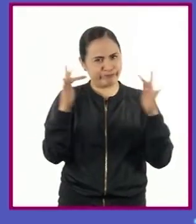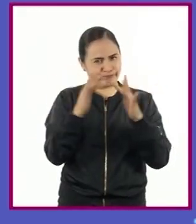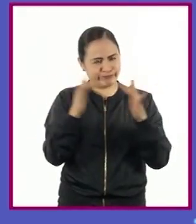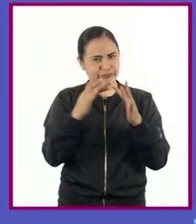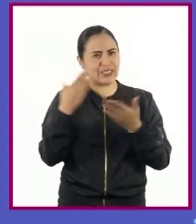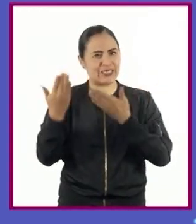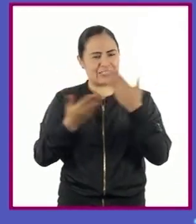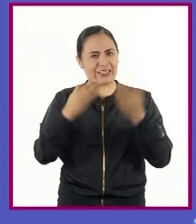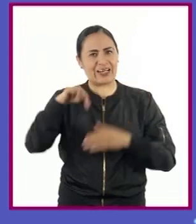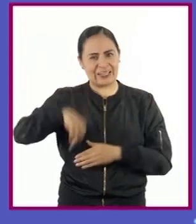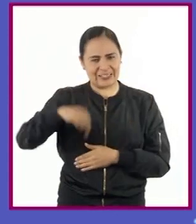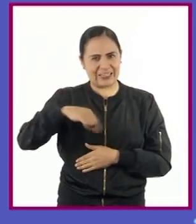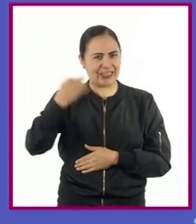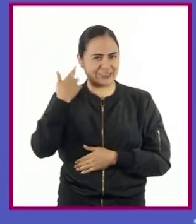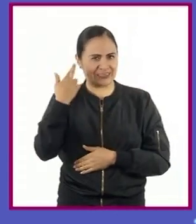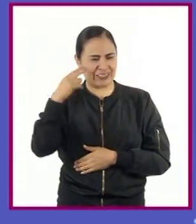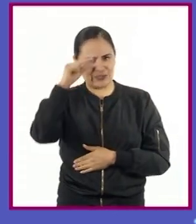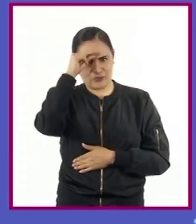estación inteligente.